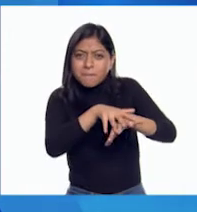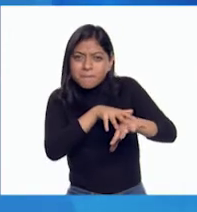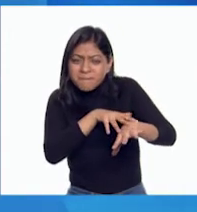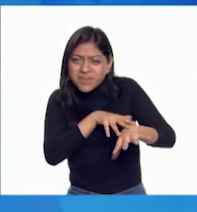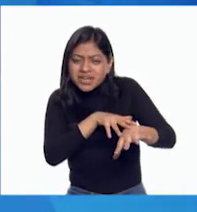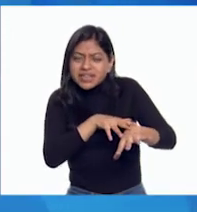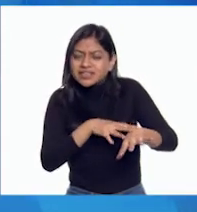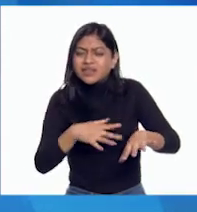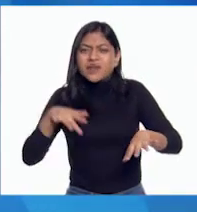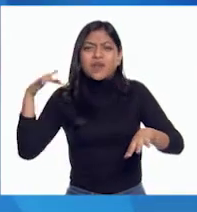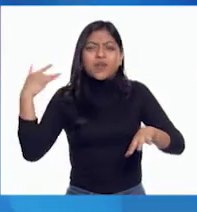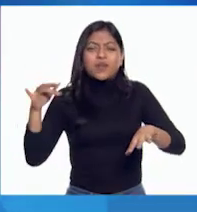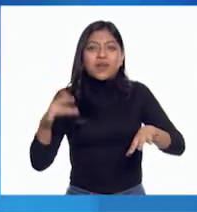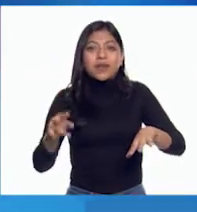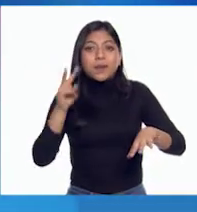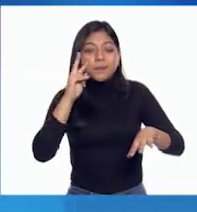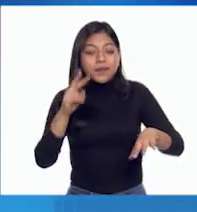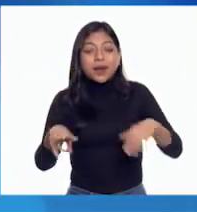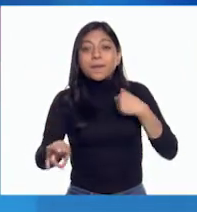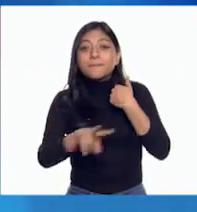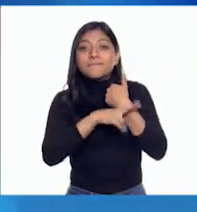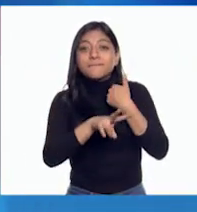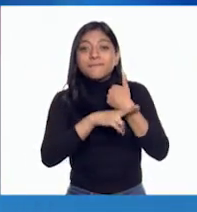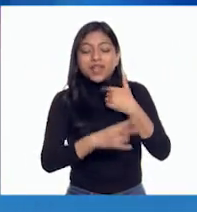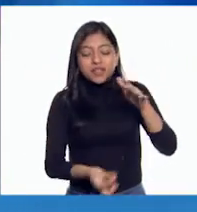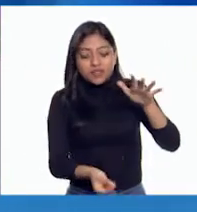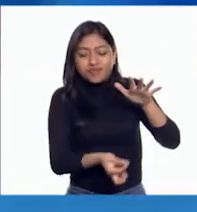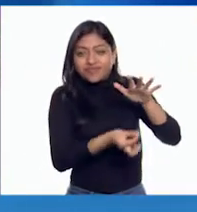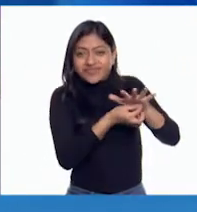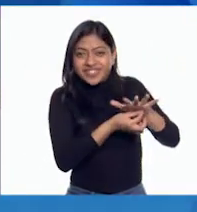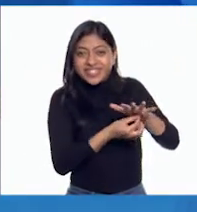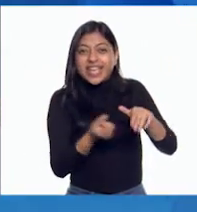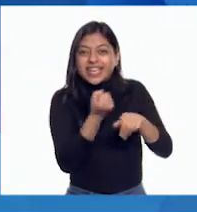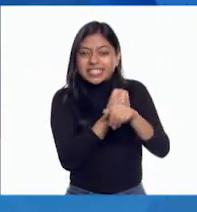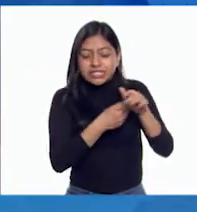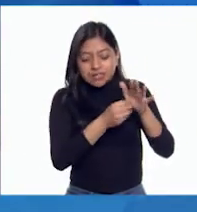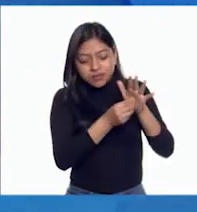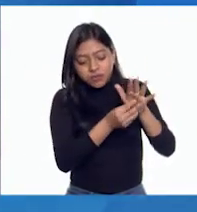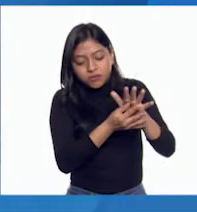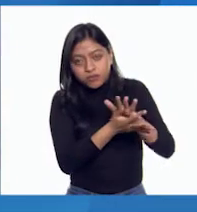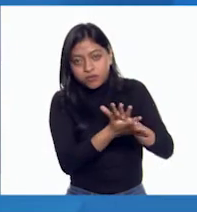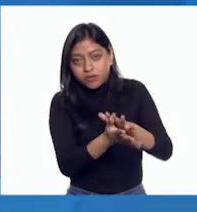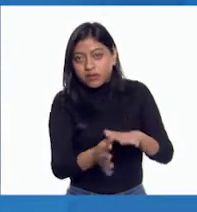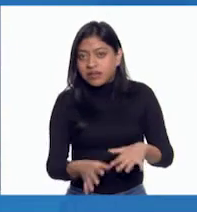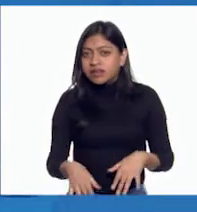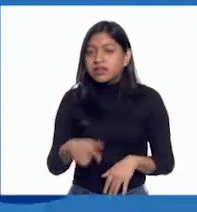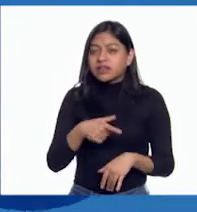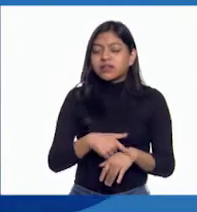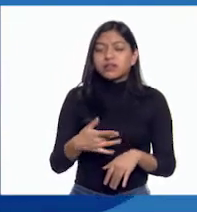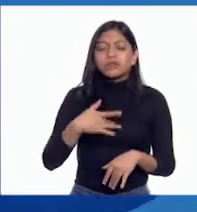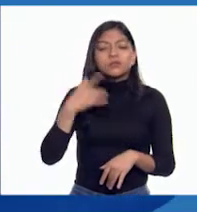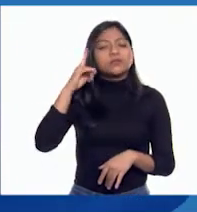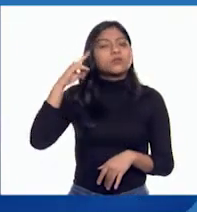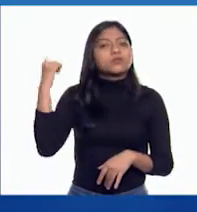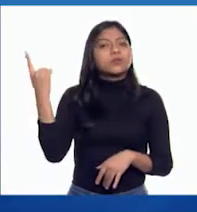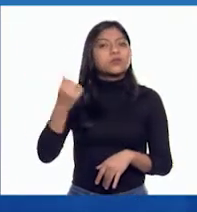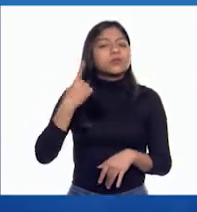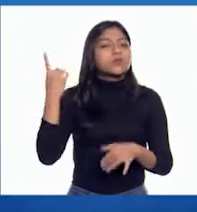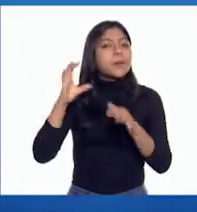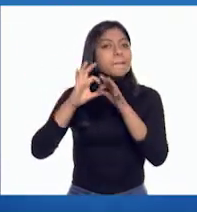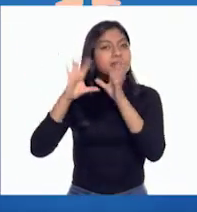revisar se dio cuenta que tenía enterrado un vidrio. Al ver que estaba sangrando mucho, Camila se comenzó a sentir mareada y se